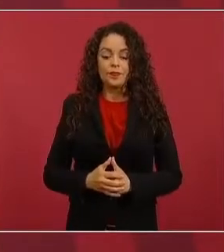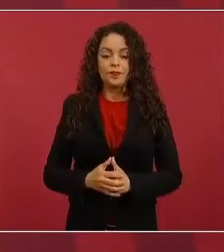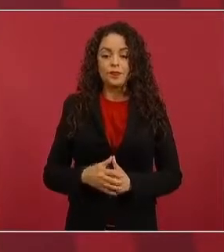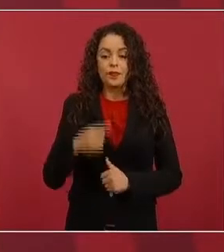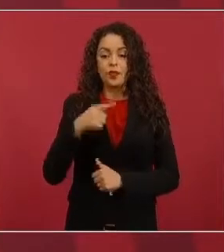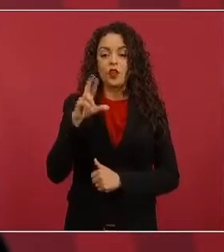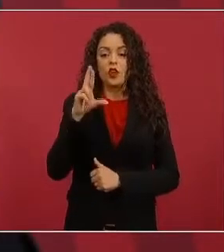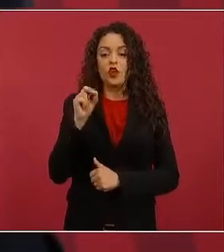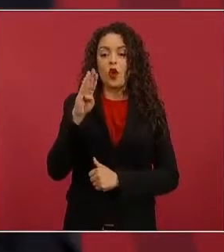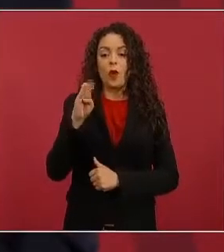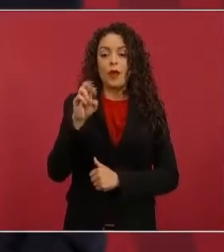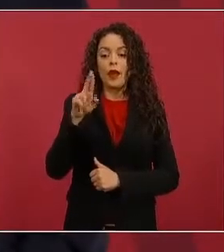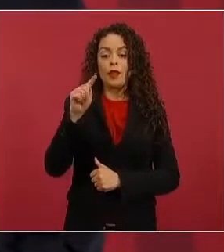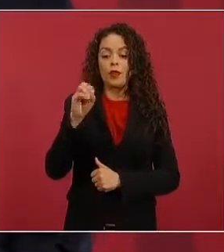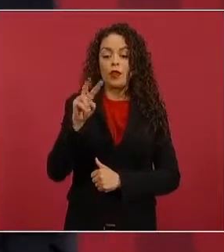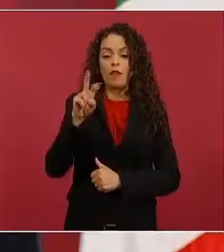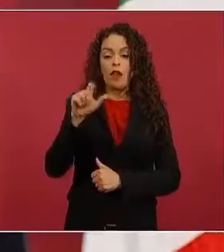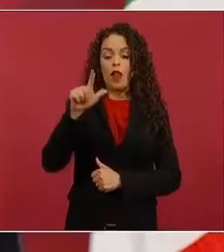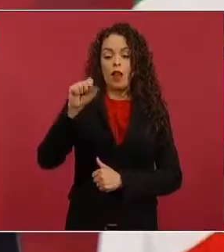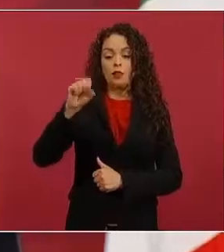Roberto Velasco.